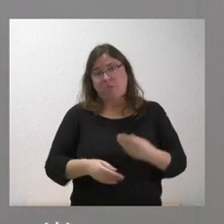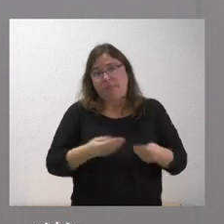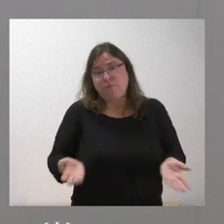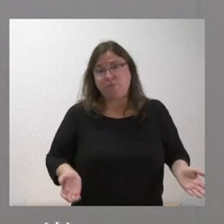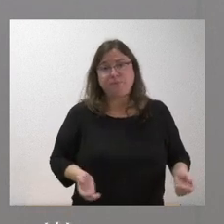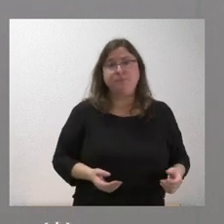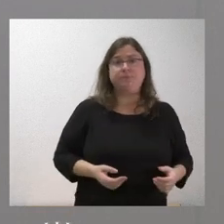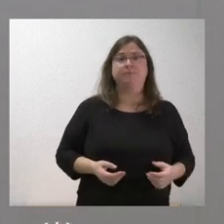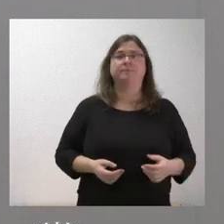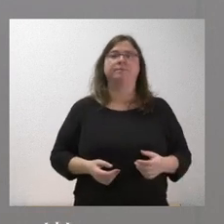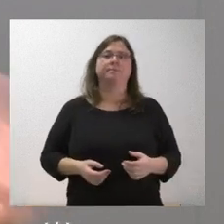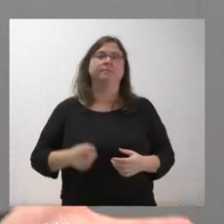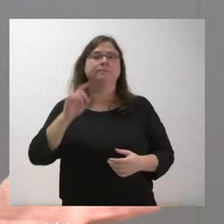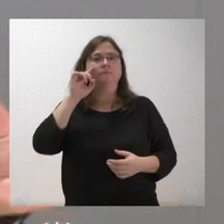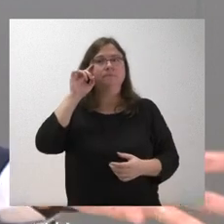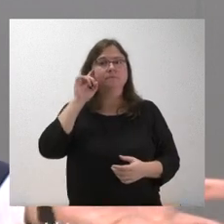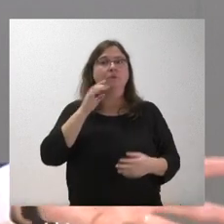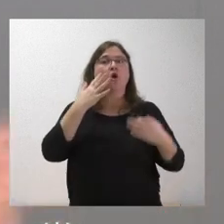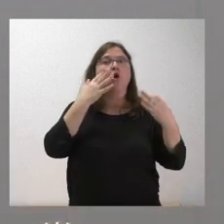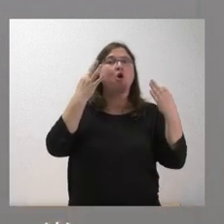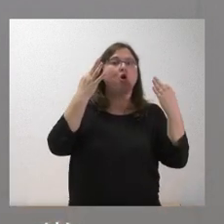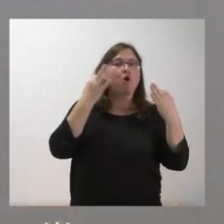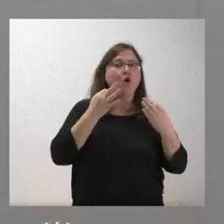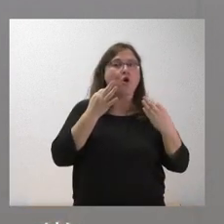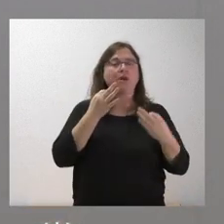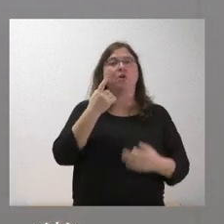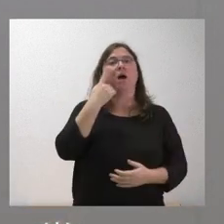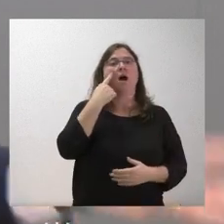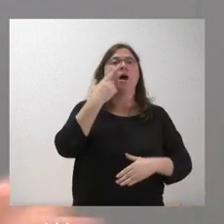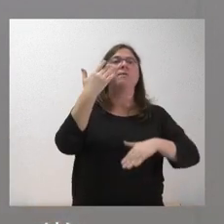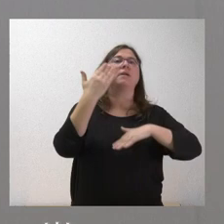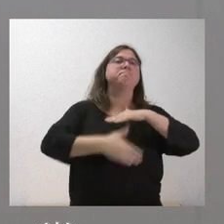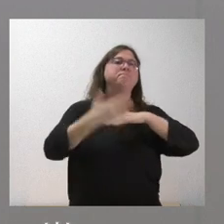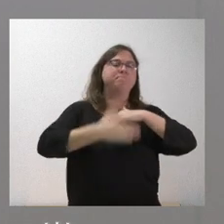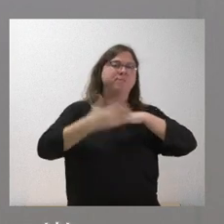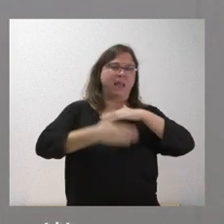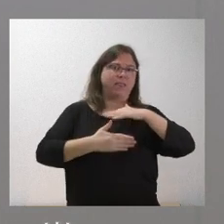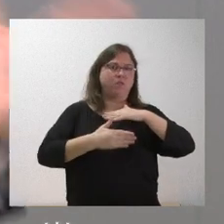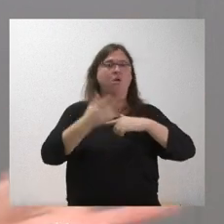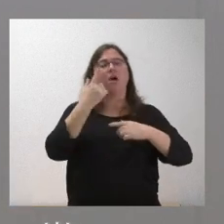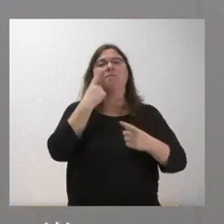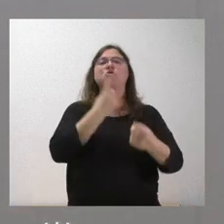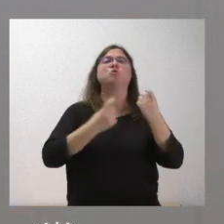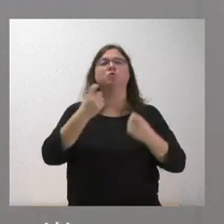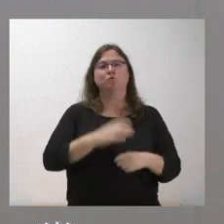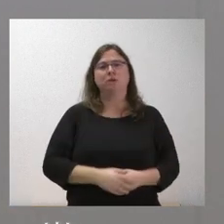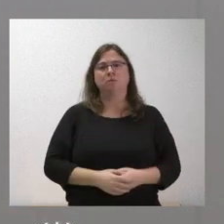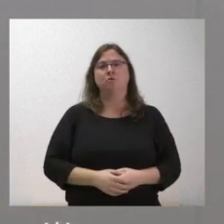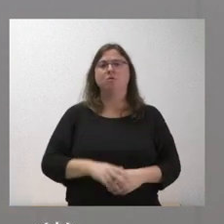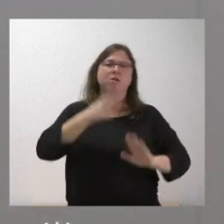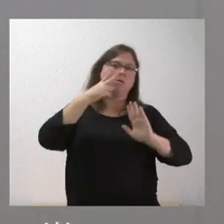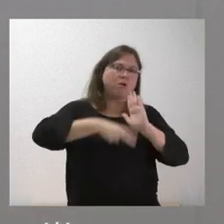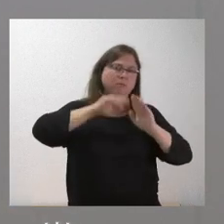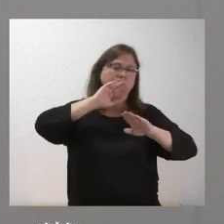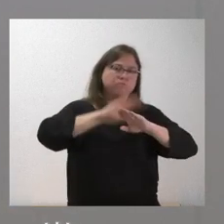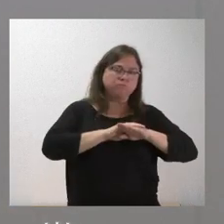haciendo eh lógicamente vamos a ver qué plazo tarda el ces vamos a ver qué plaza trata el consultivo y cumpliremos toda la normativa